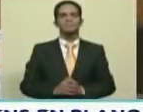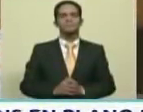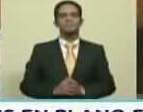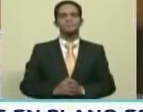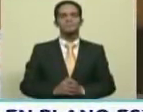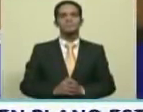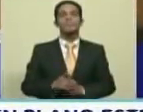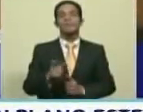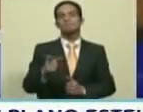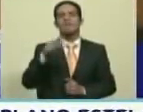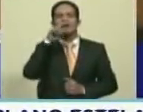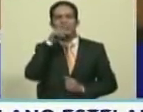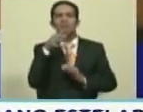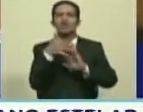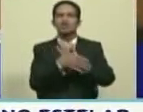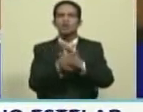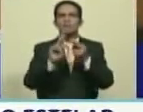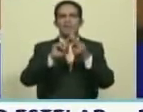donde